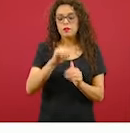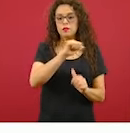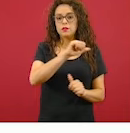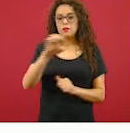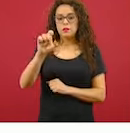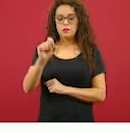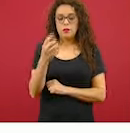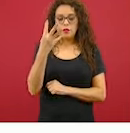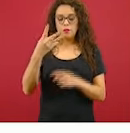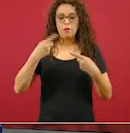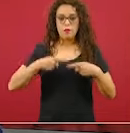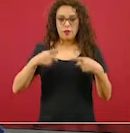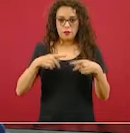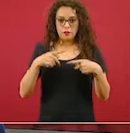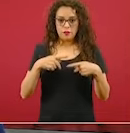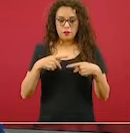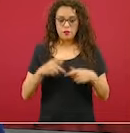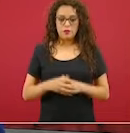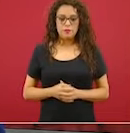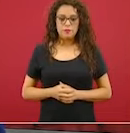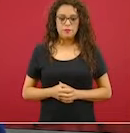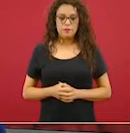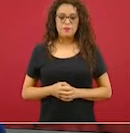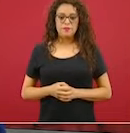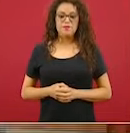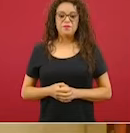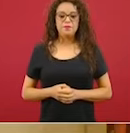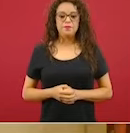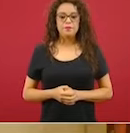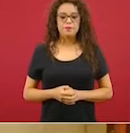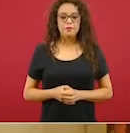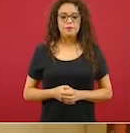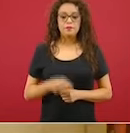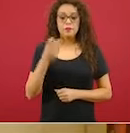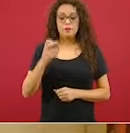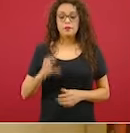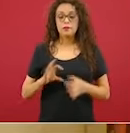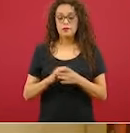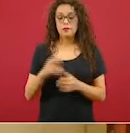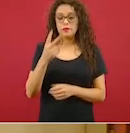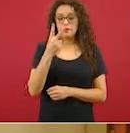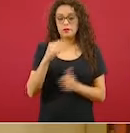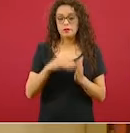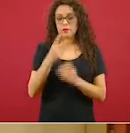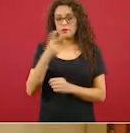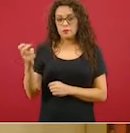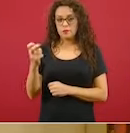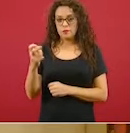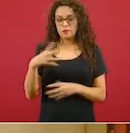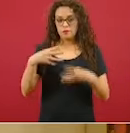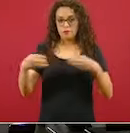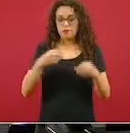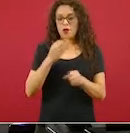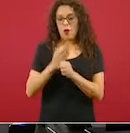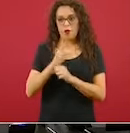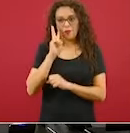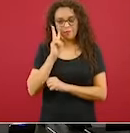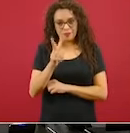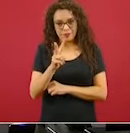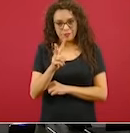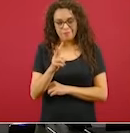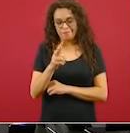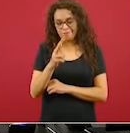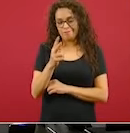36.624 personas involucradas en estos un poco más de 2.200 brotes que hasta el momento hemos visto. La siguiente, por